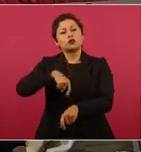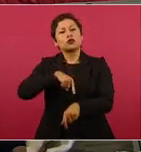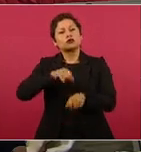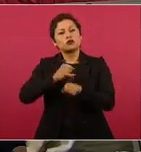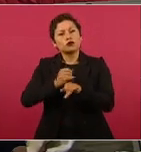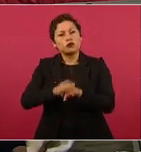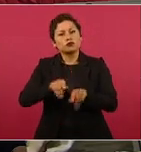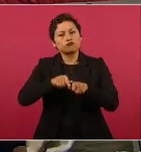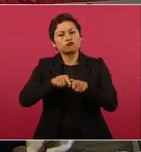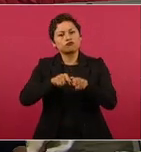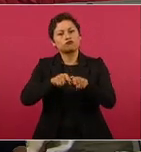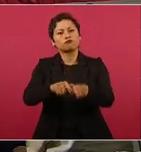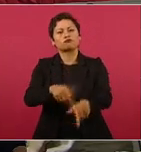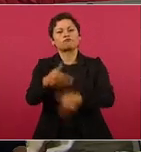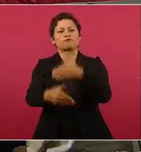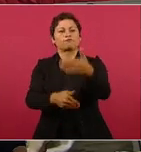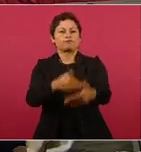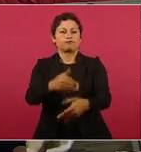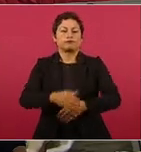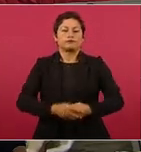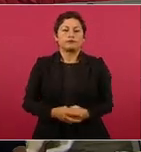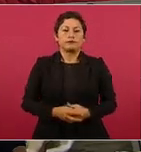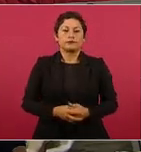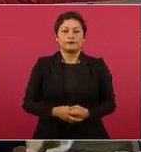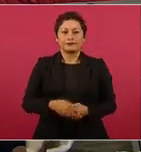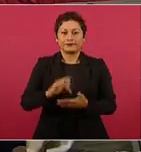situación. Gracias.